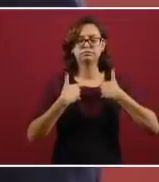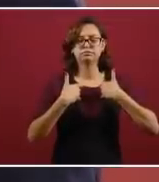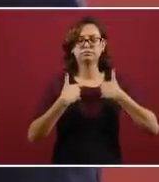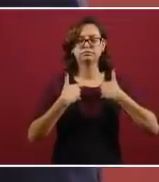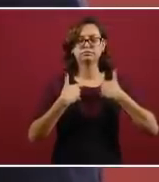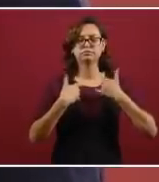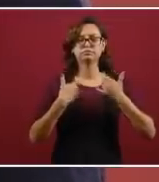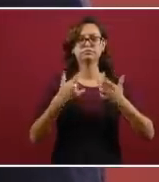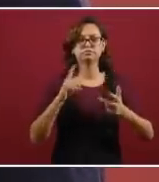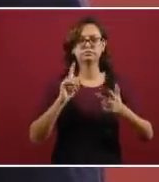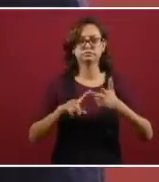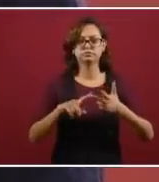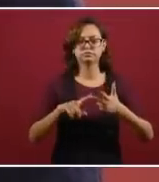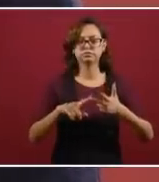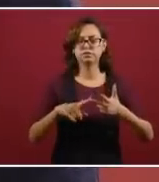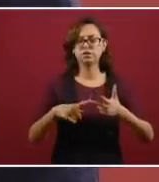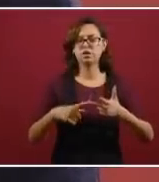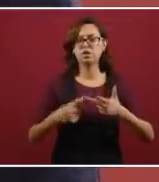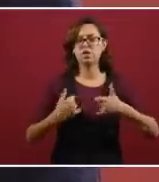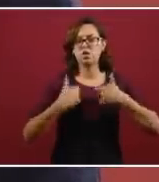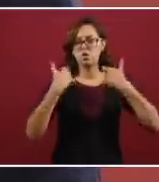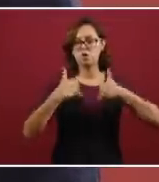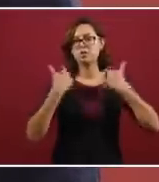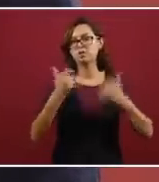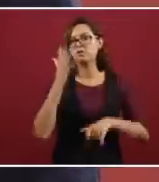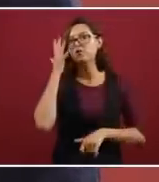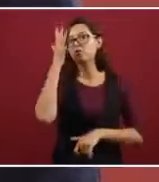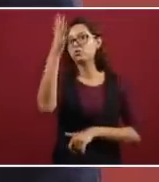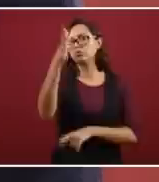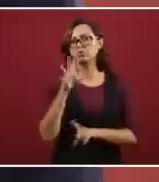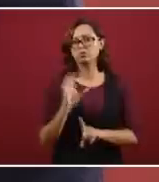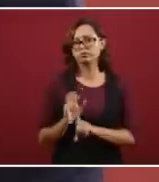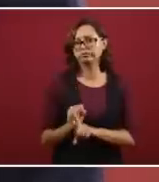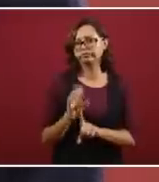los jóvenes construyendo el futuro,